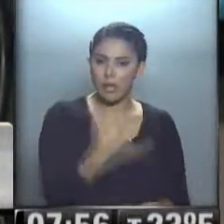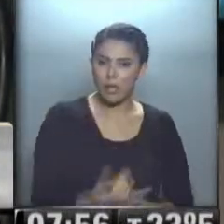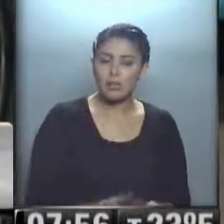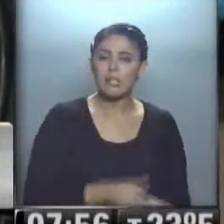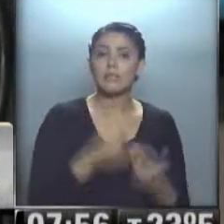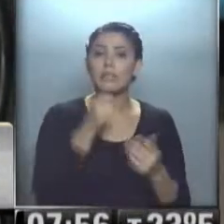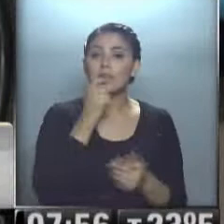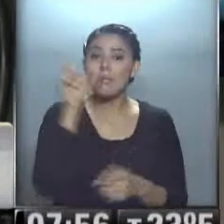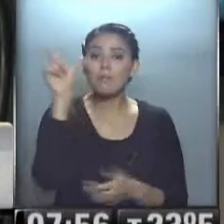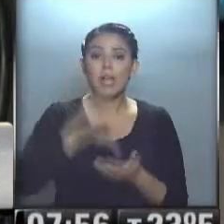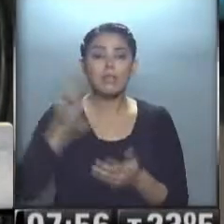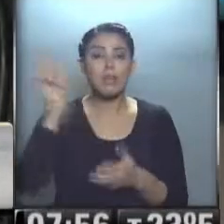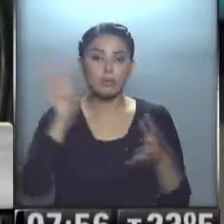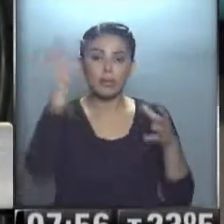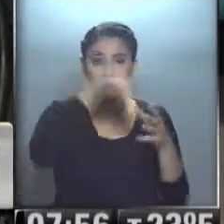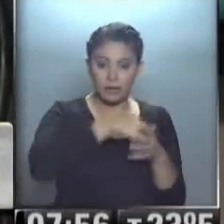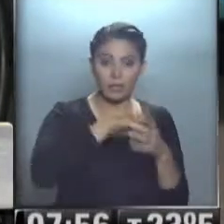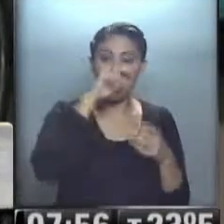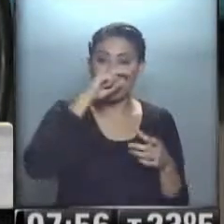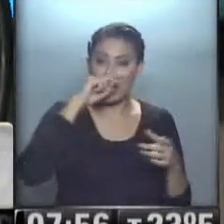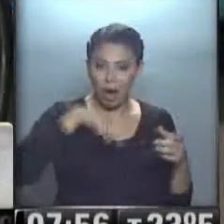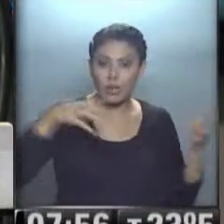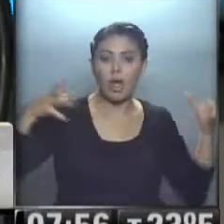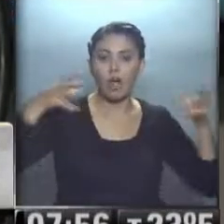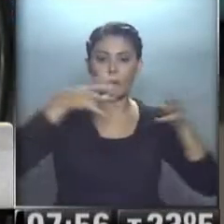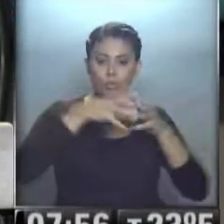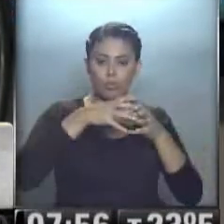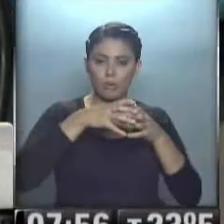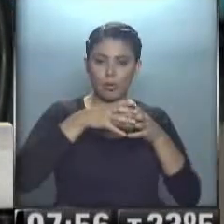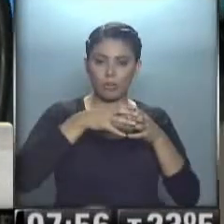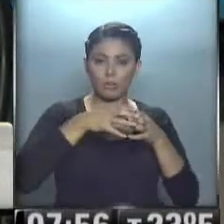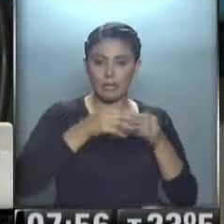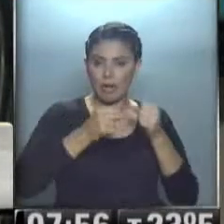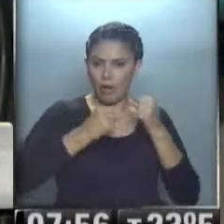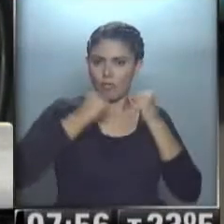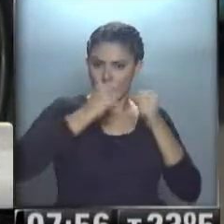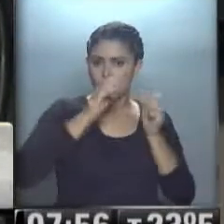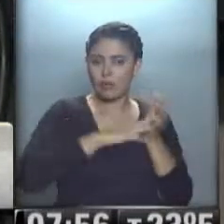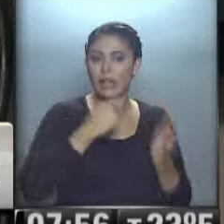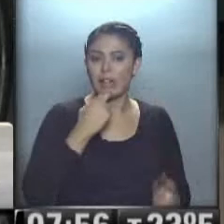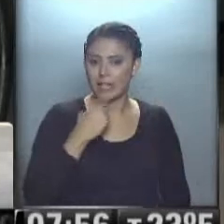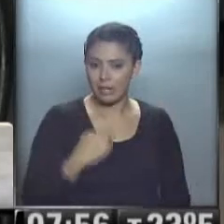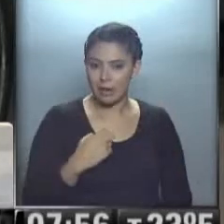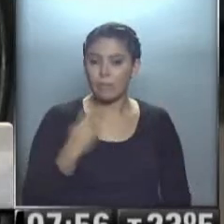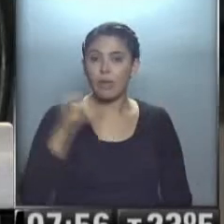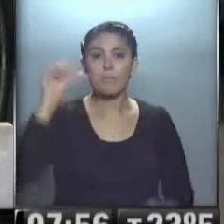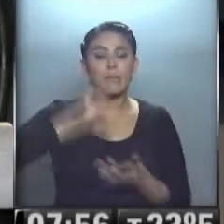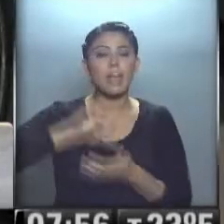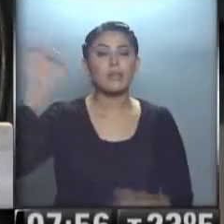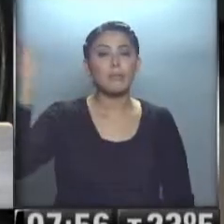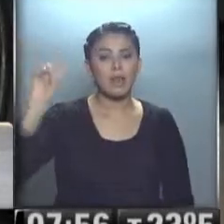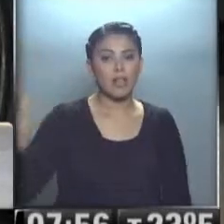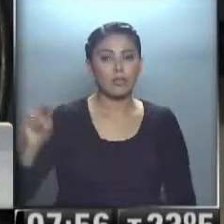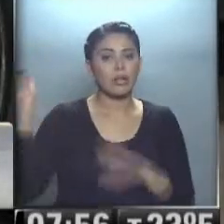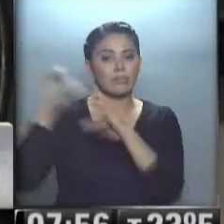el ingreso de venezuela pasamos a hacer un grupo de gran poderío energético venezuela tiene las